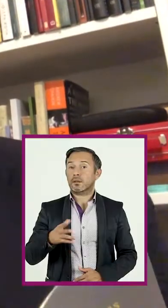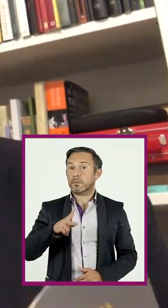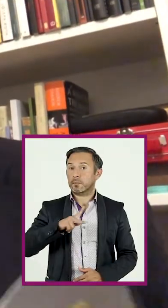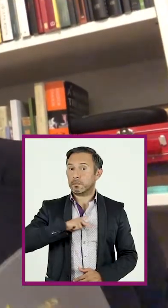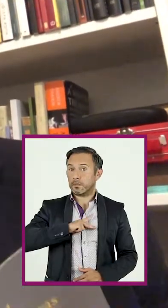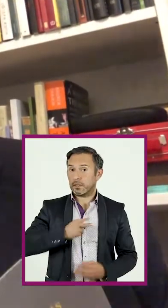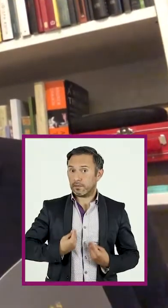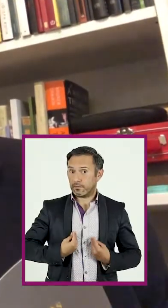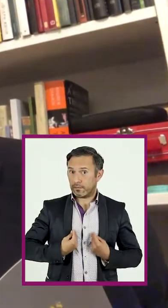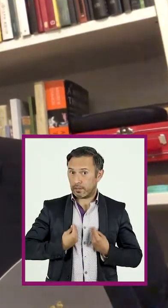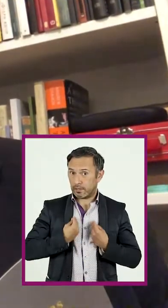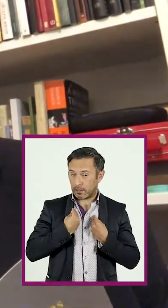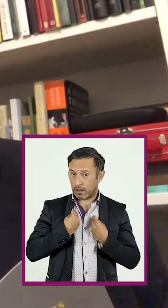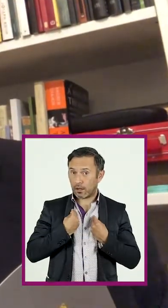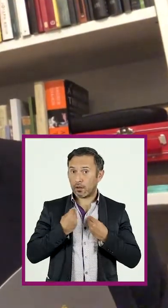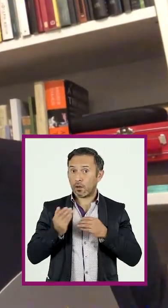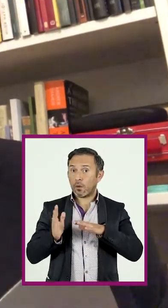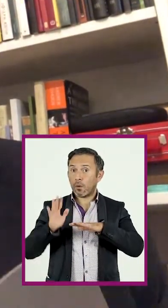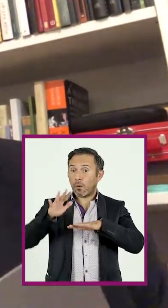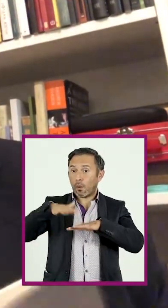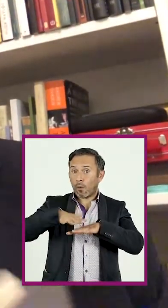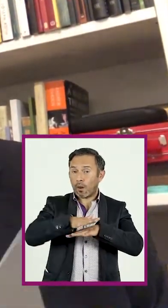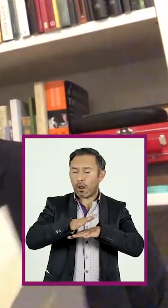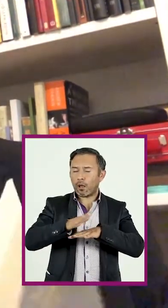Mi vida con la ola.